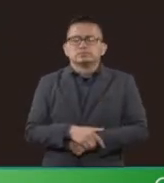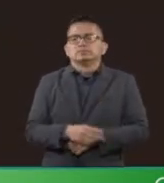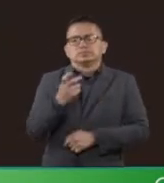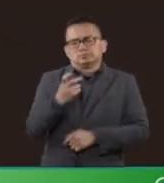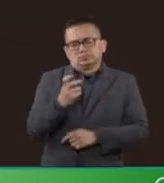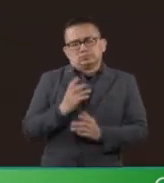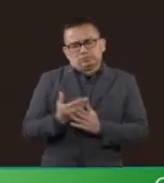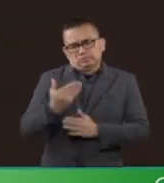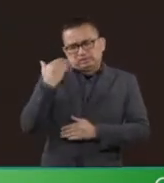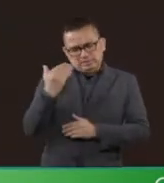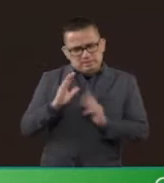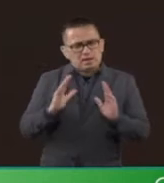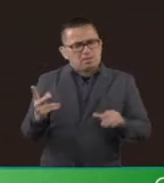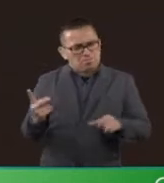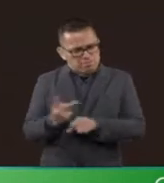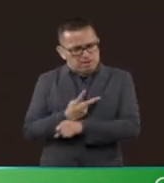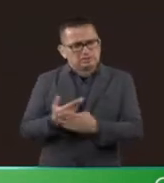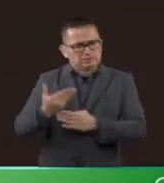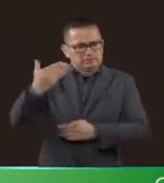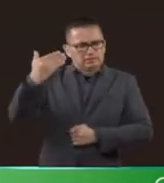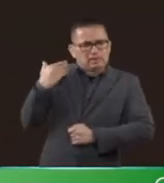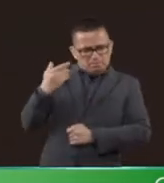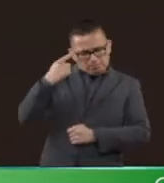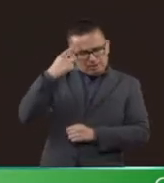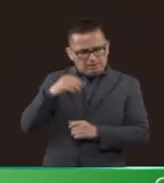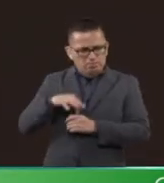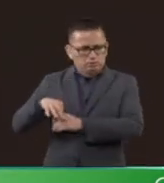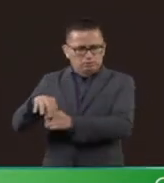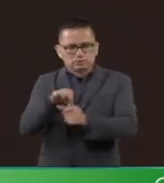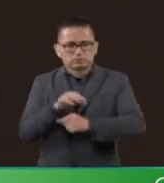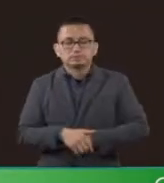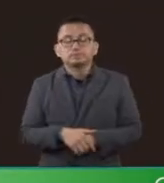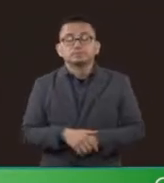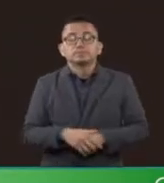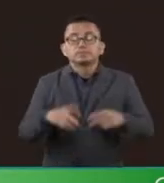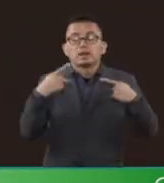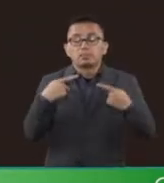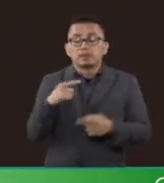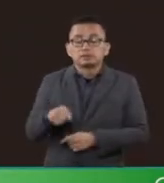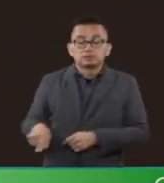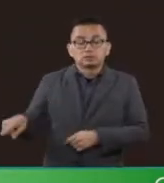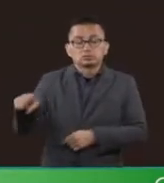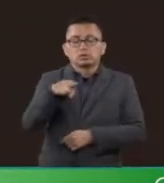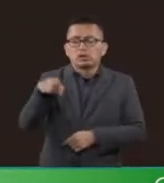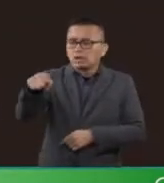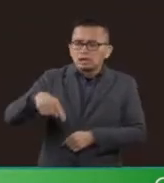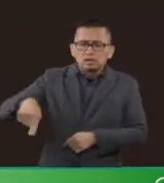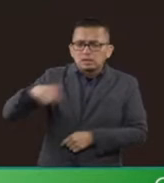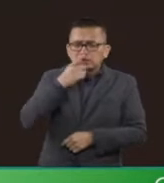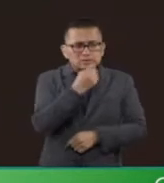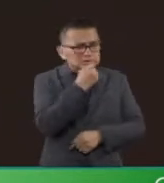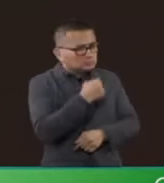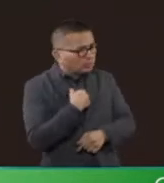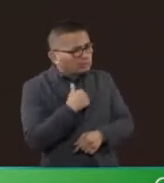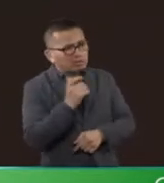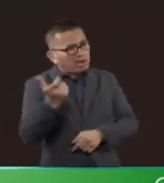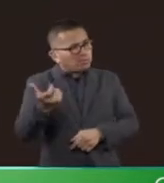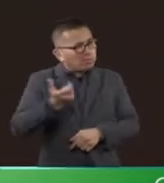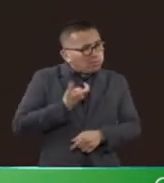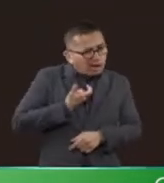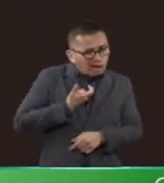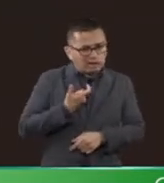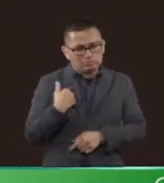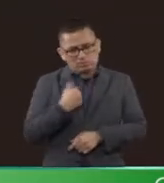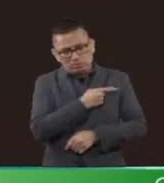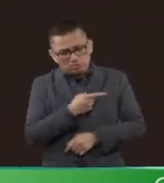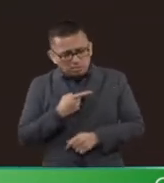en el pasado proceso electoral, donde la gente más vulnerable en campaña nos decía que tenían que votar por Morena, porque si no les